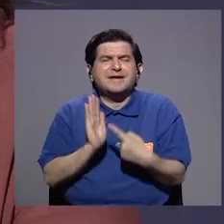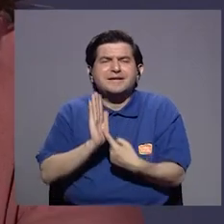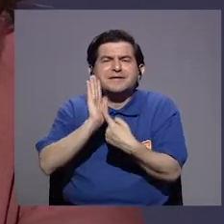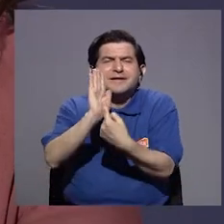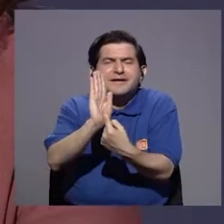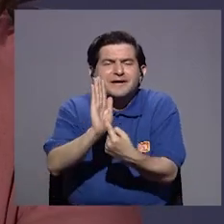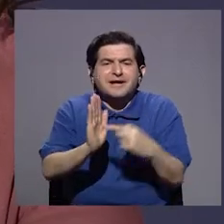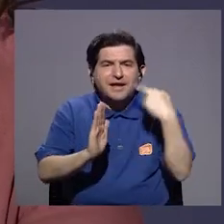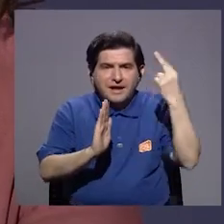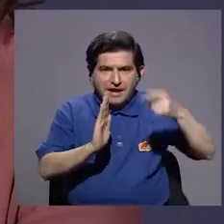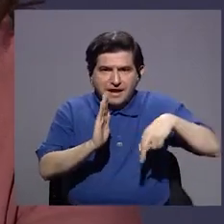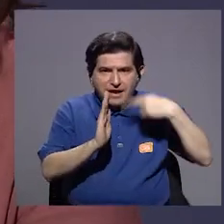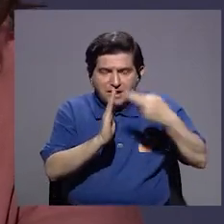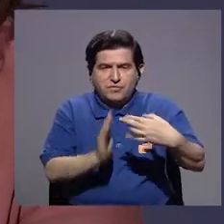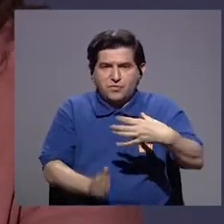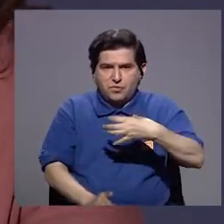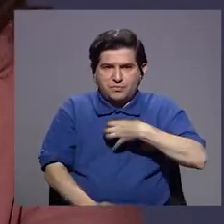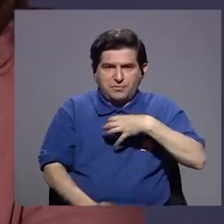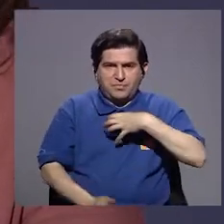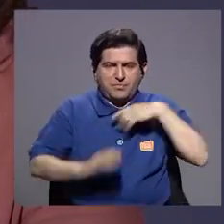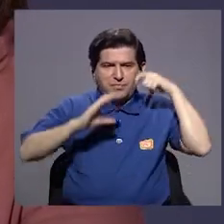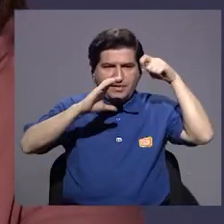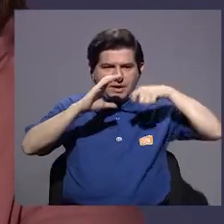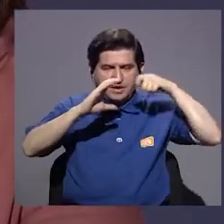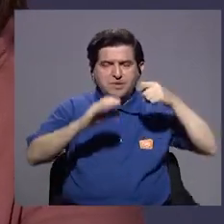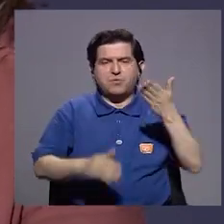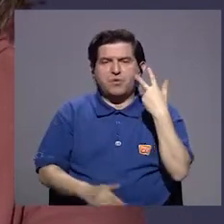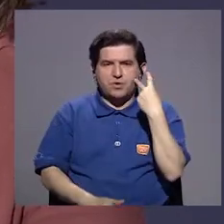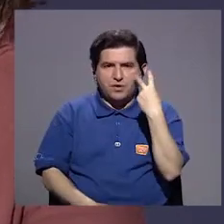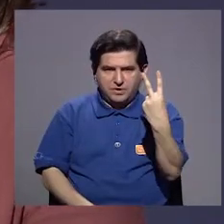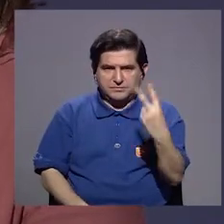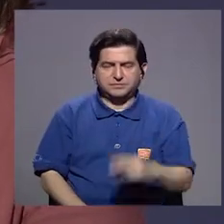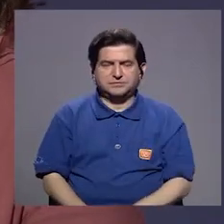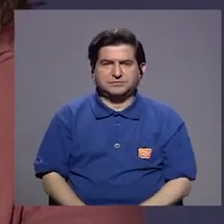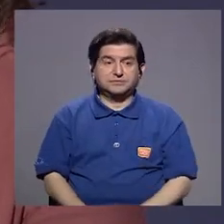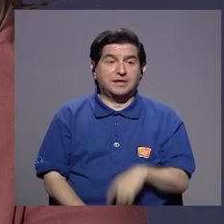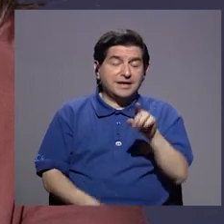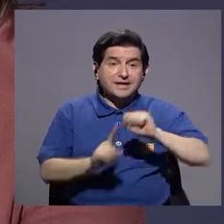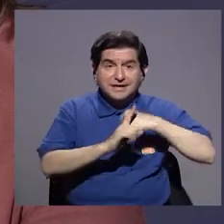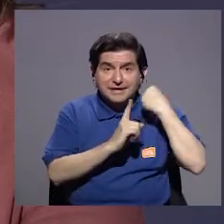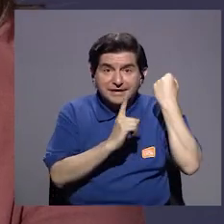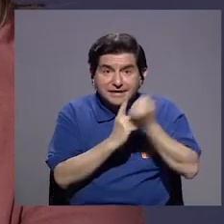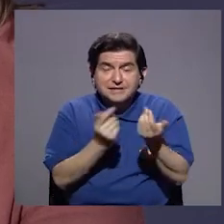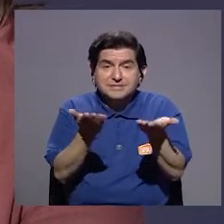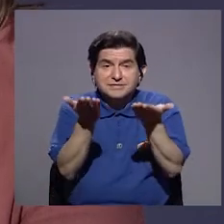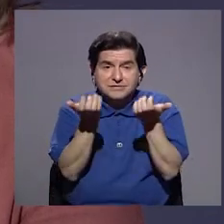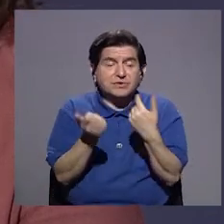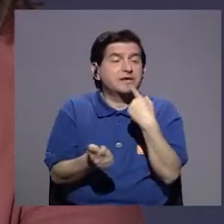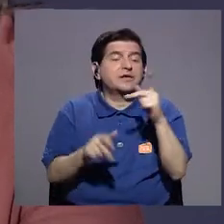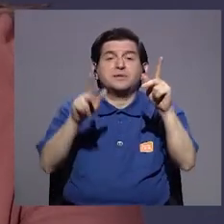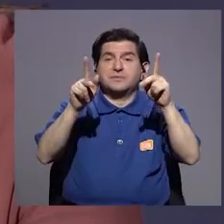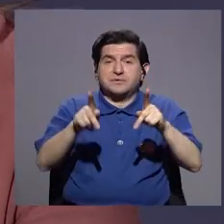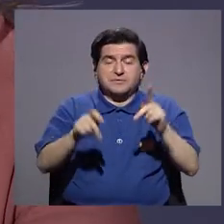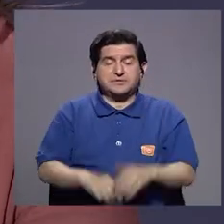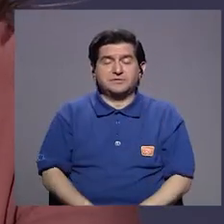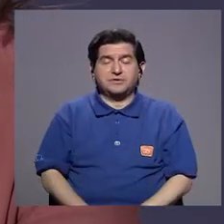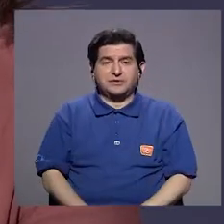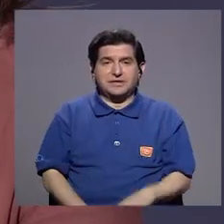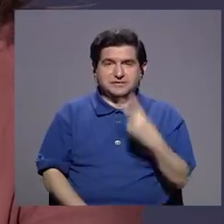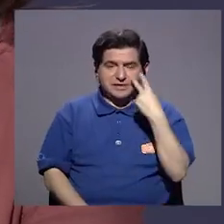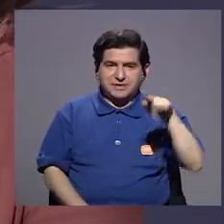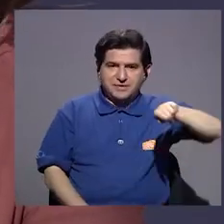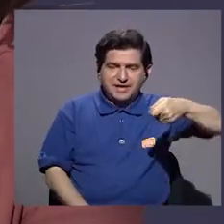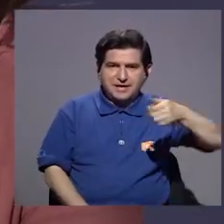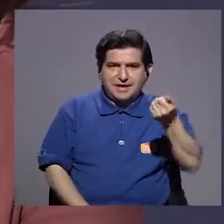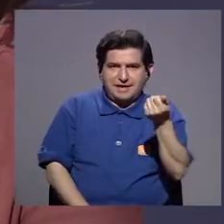el papel del patrimonio cinematográfico y audiovisual. Y para eso queremos decirle a la gente, a la audiencia de Canal